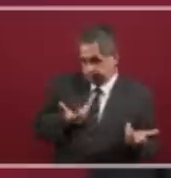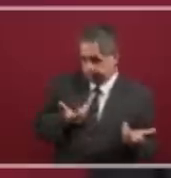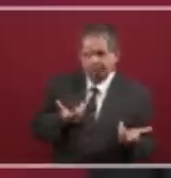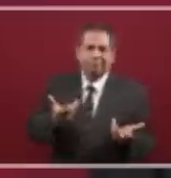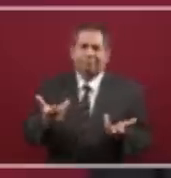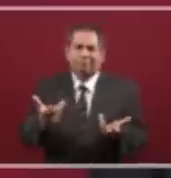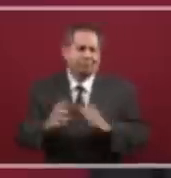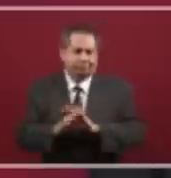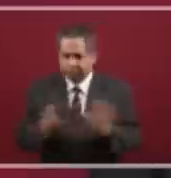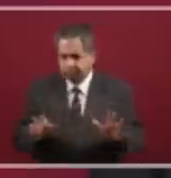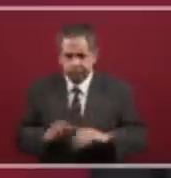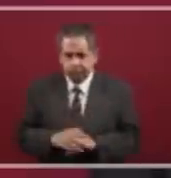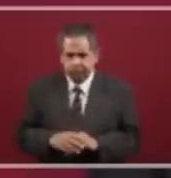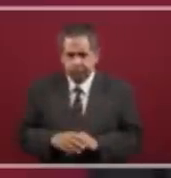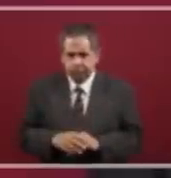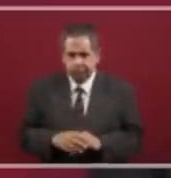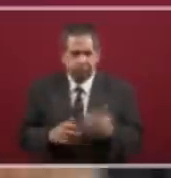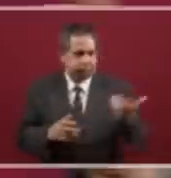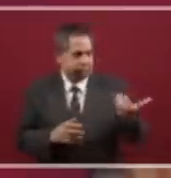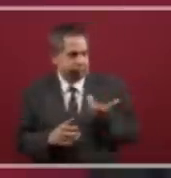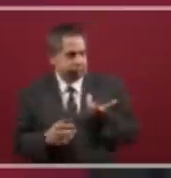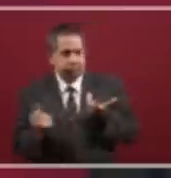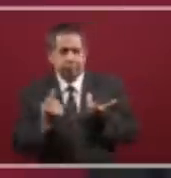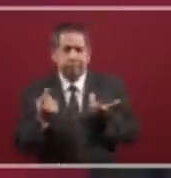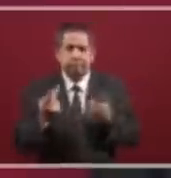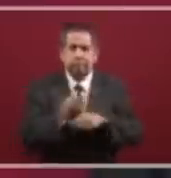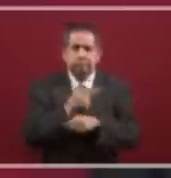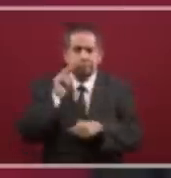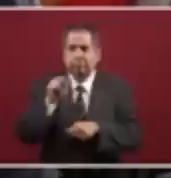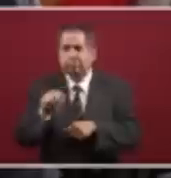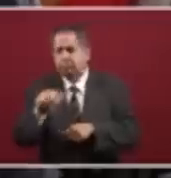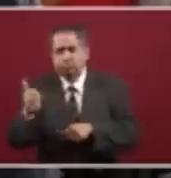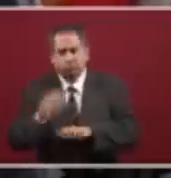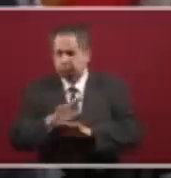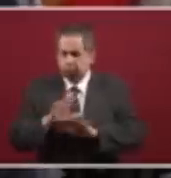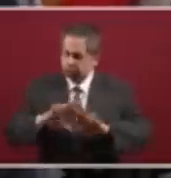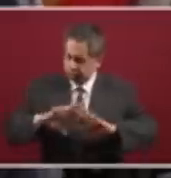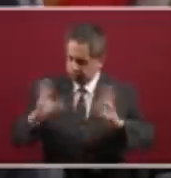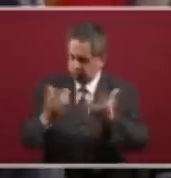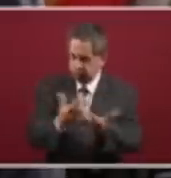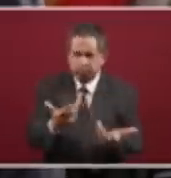luego me reclame que porque no a otros